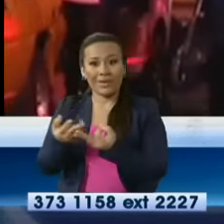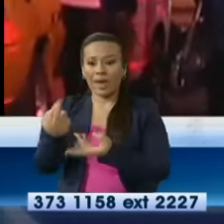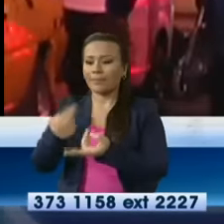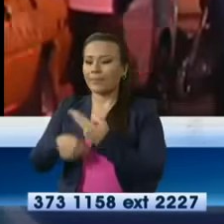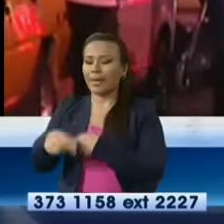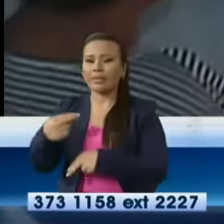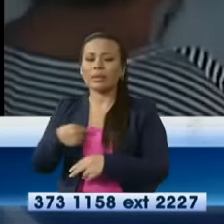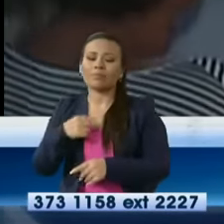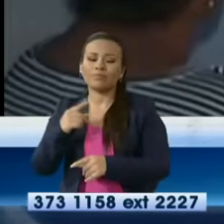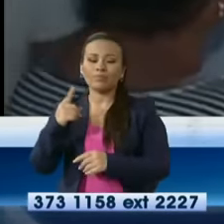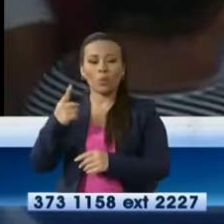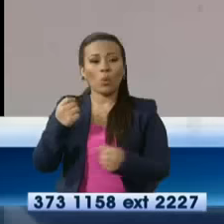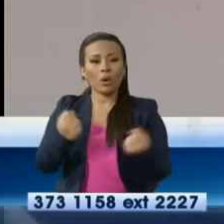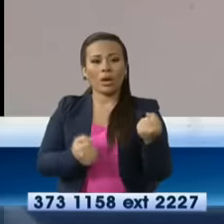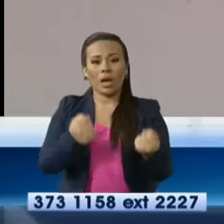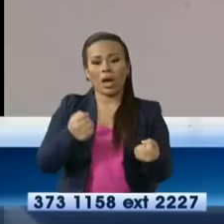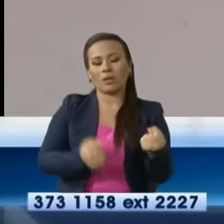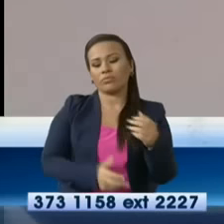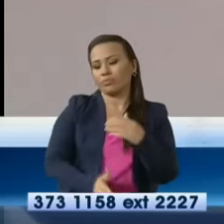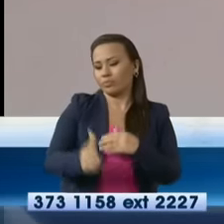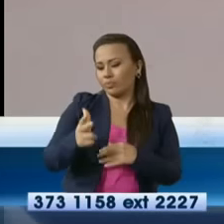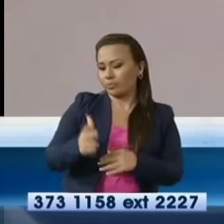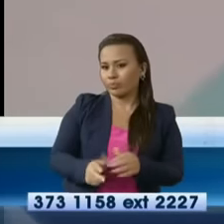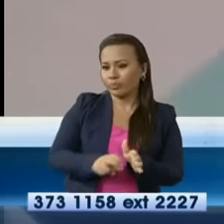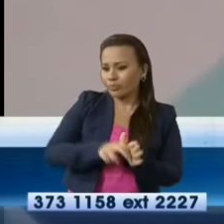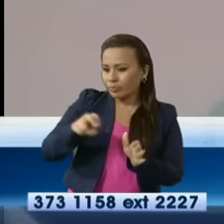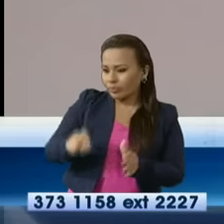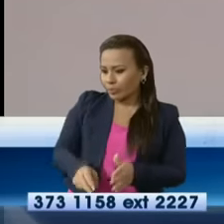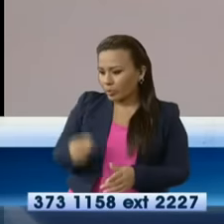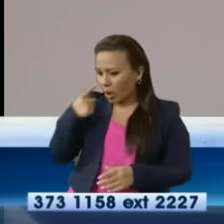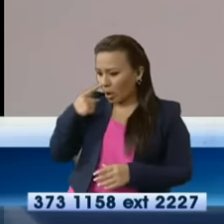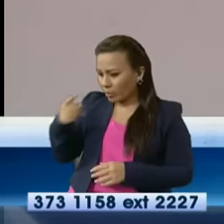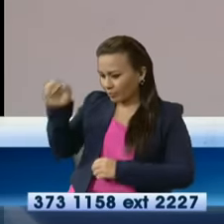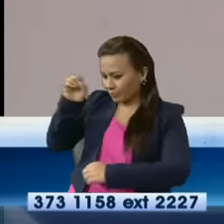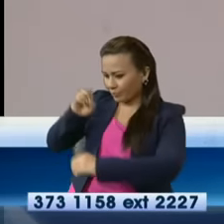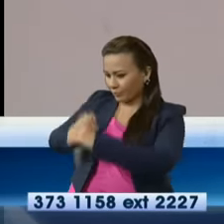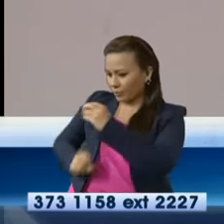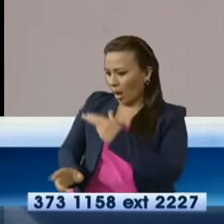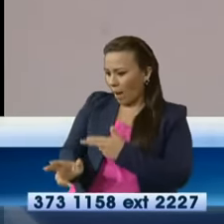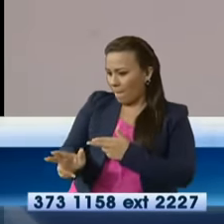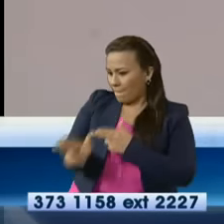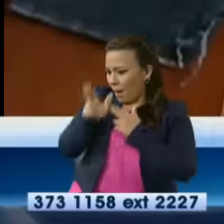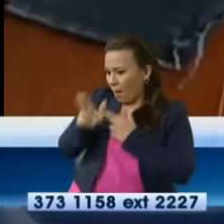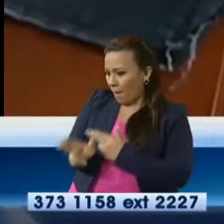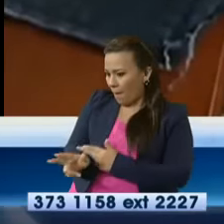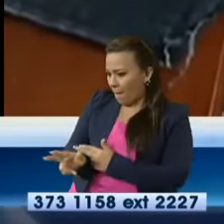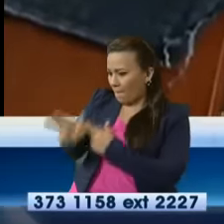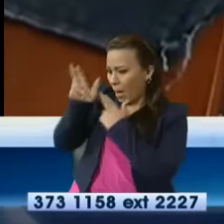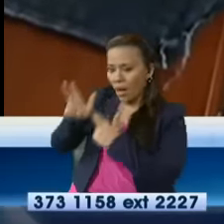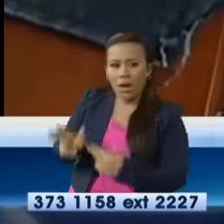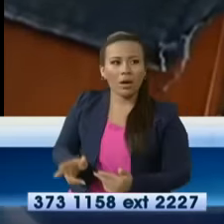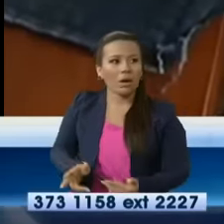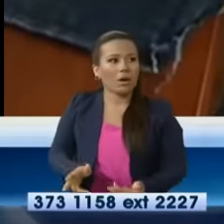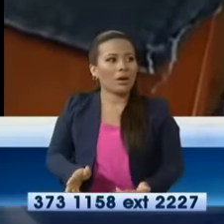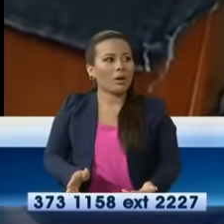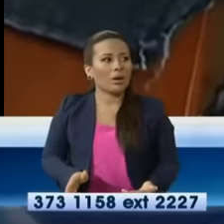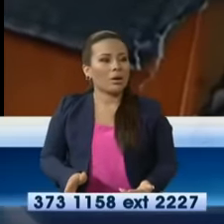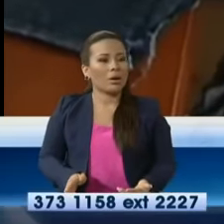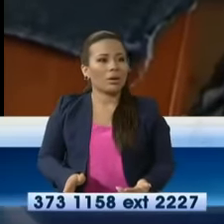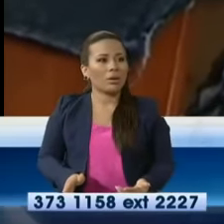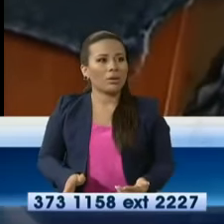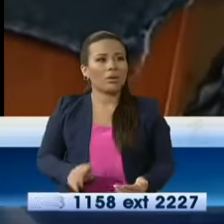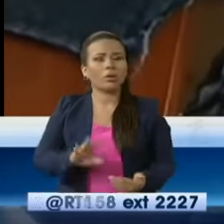auto se parqueó cerca de ellos, cuyos ocupantes los estaban observando atentamente. Les dieron todo